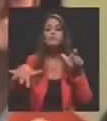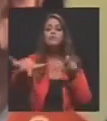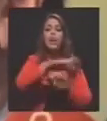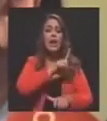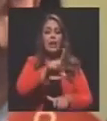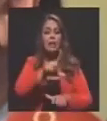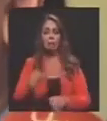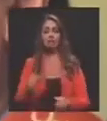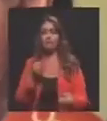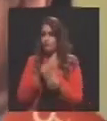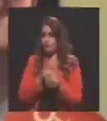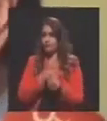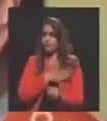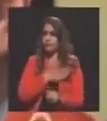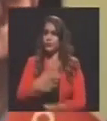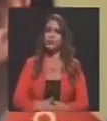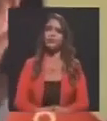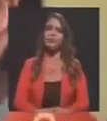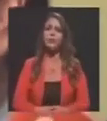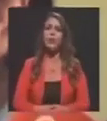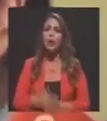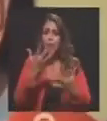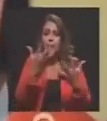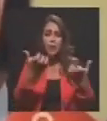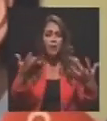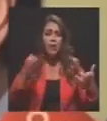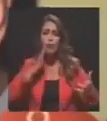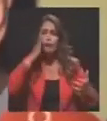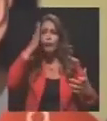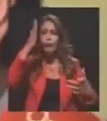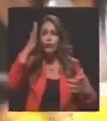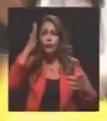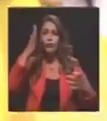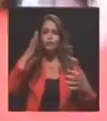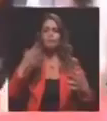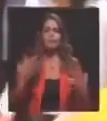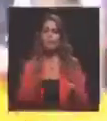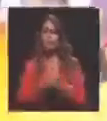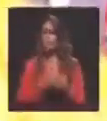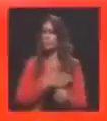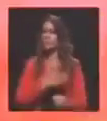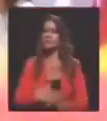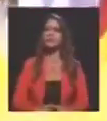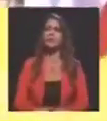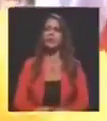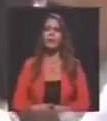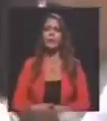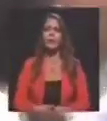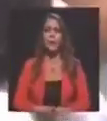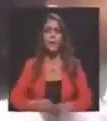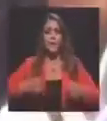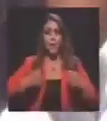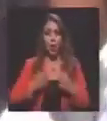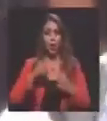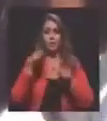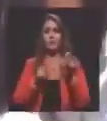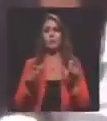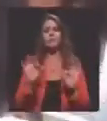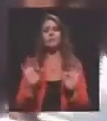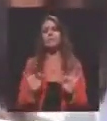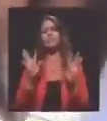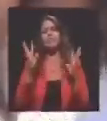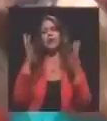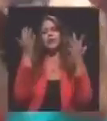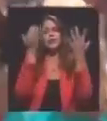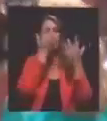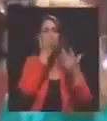de Venezuela, Colombia apoya a todos los que quieran un futuro para Venezuela. Mientras tanto, los venezolanos en Bogotá siguen esperando un milagro para